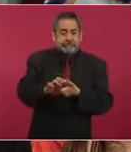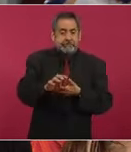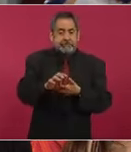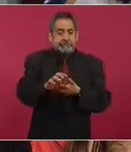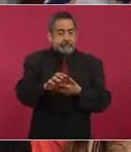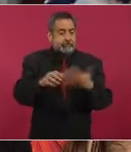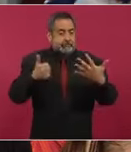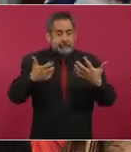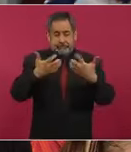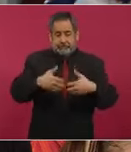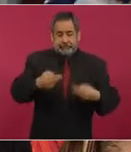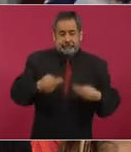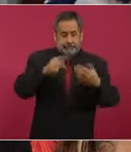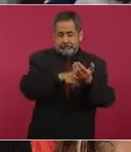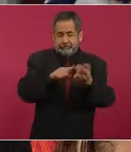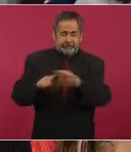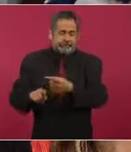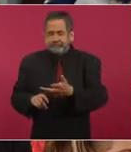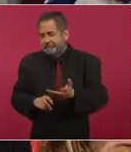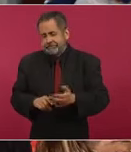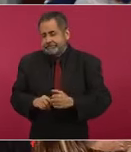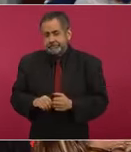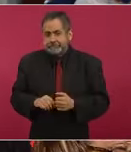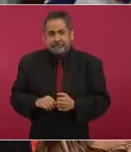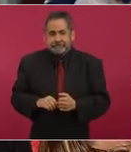en las refinerías que hay en México,